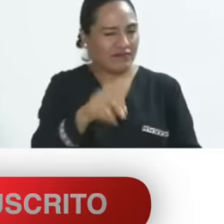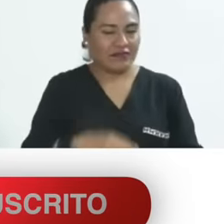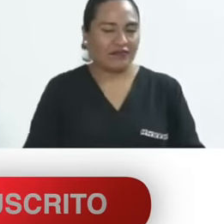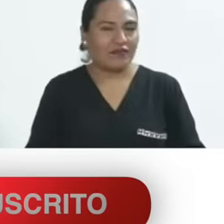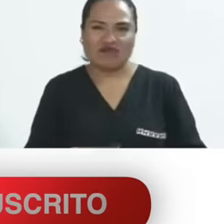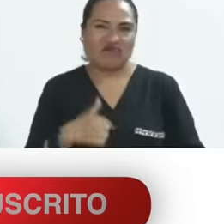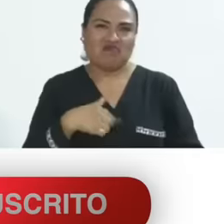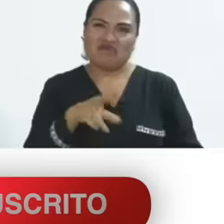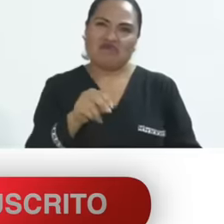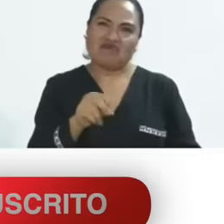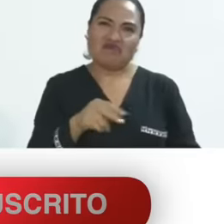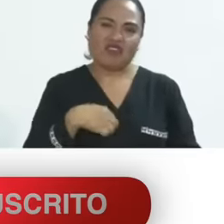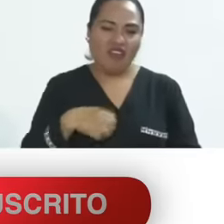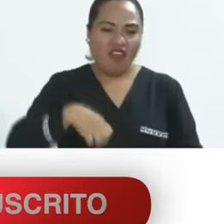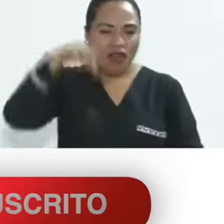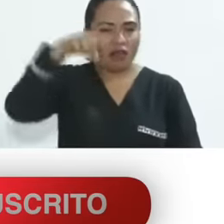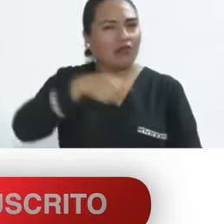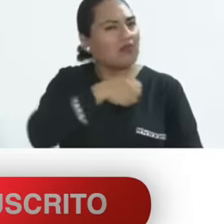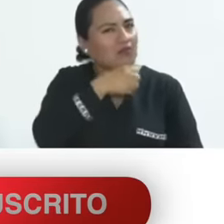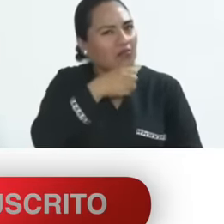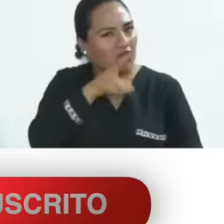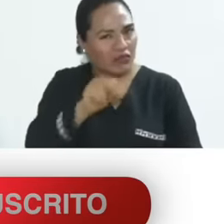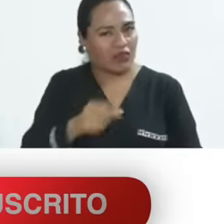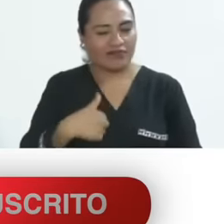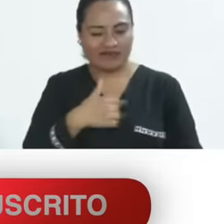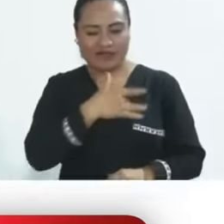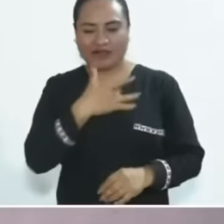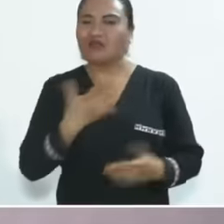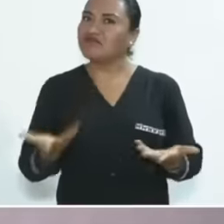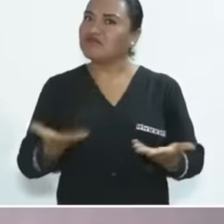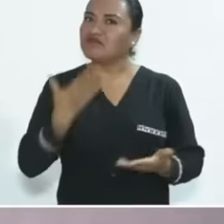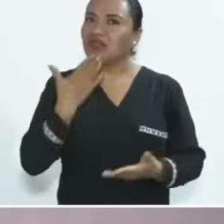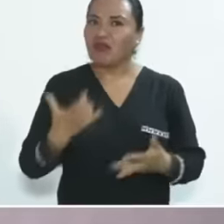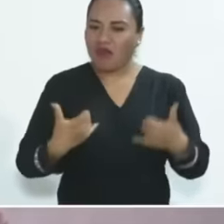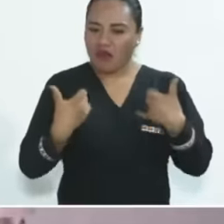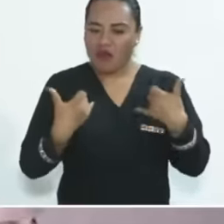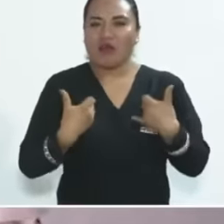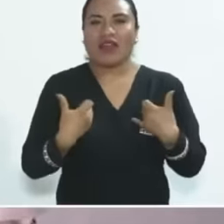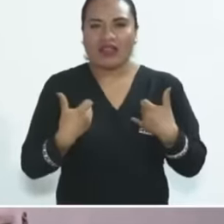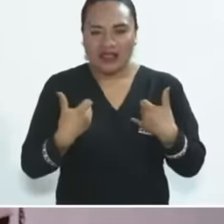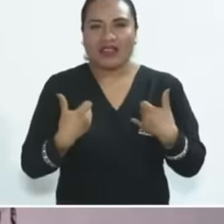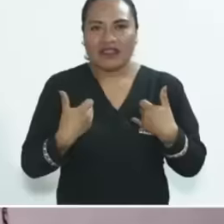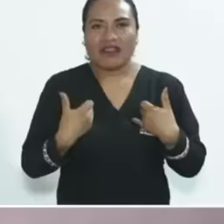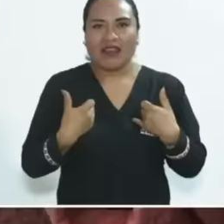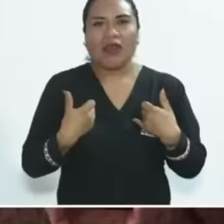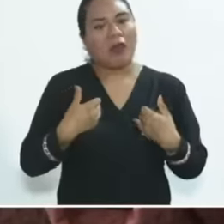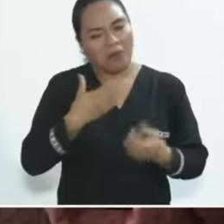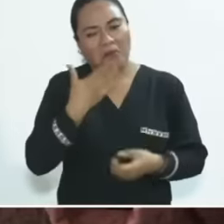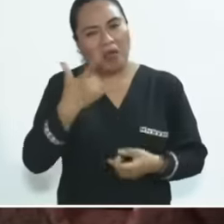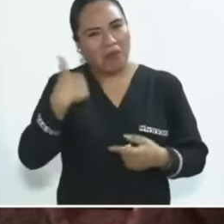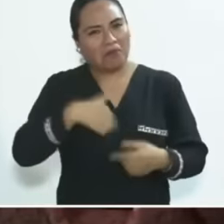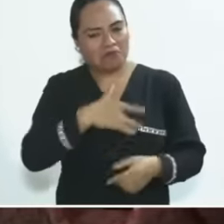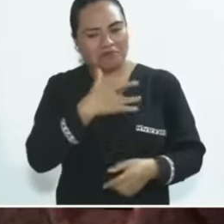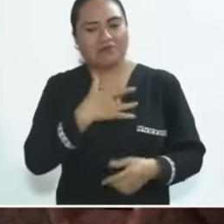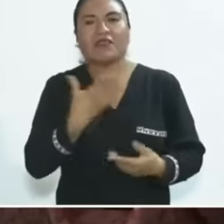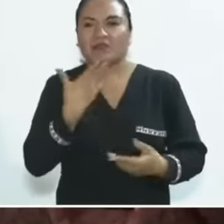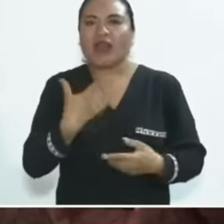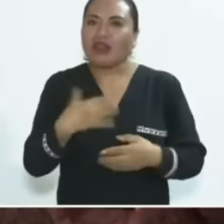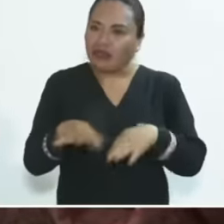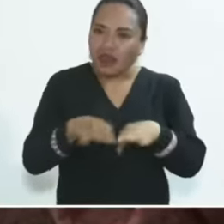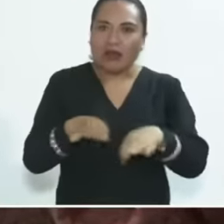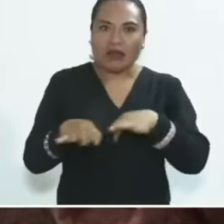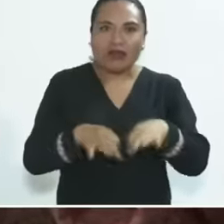que tengo mucha edad, estoy joven, es que estoy aflojado en terracería.